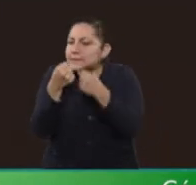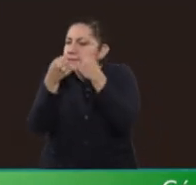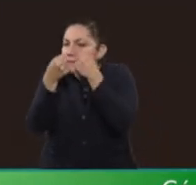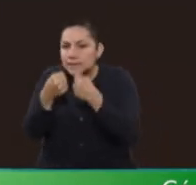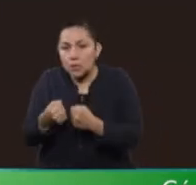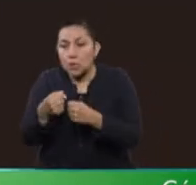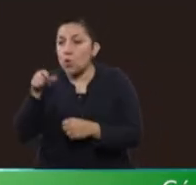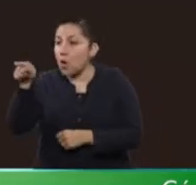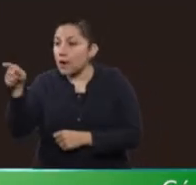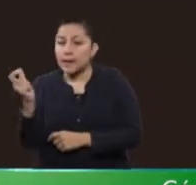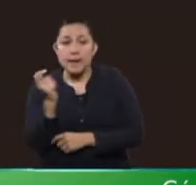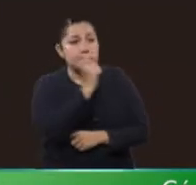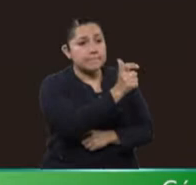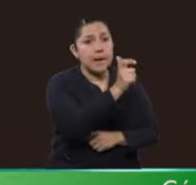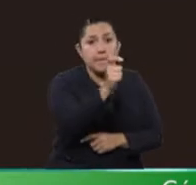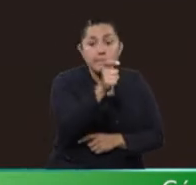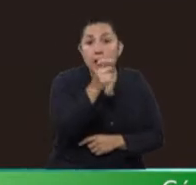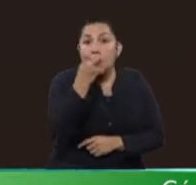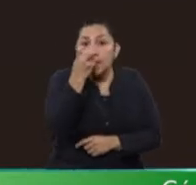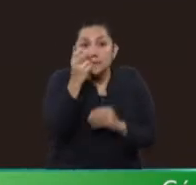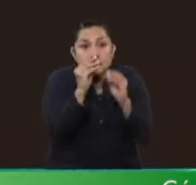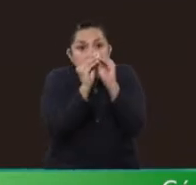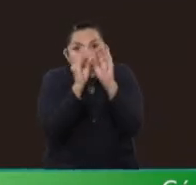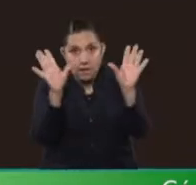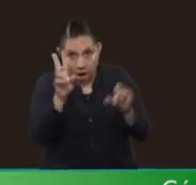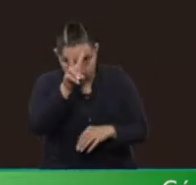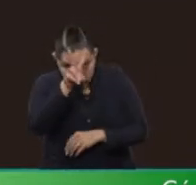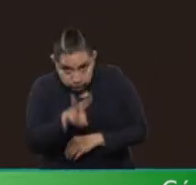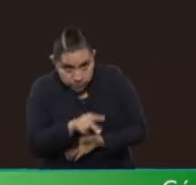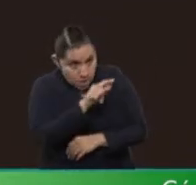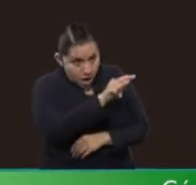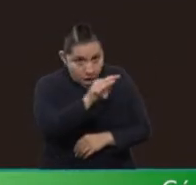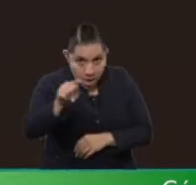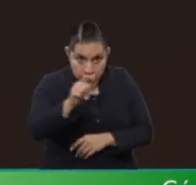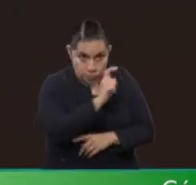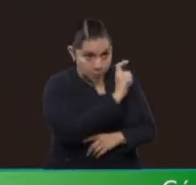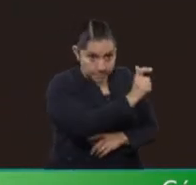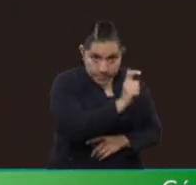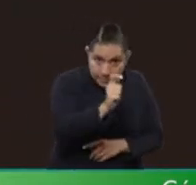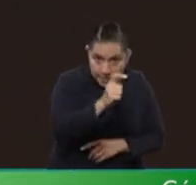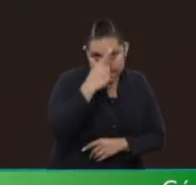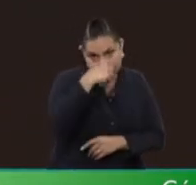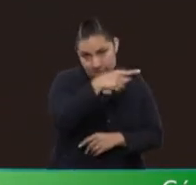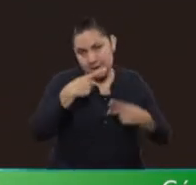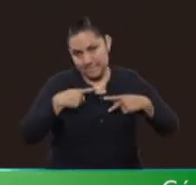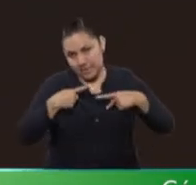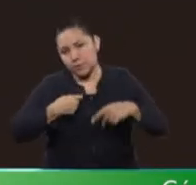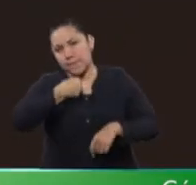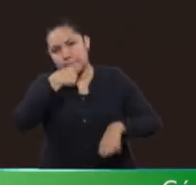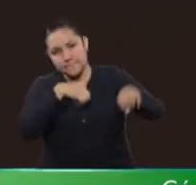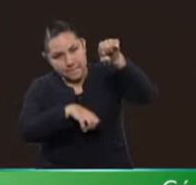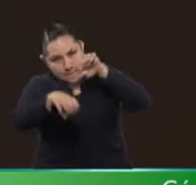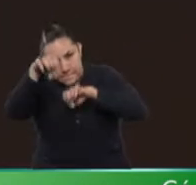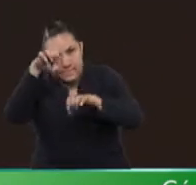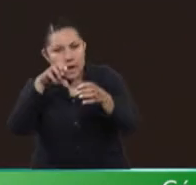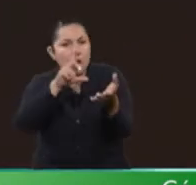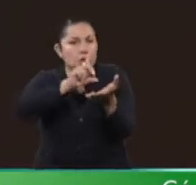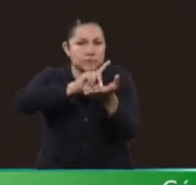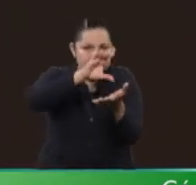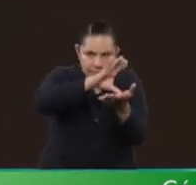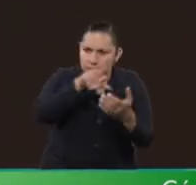honesto donde el dinero que se destina a los adultos mayores y a las personas con discapacidad se utilice de manera correcta con total rendición de